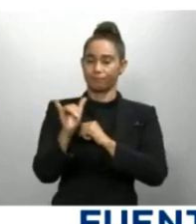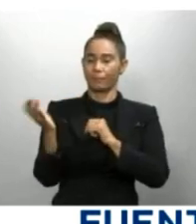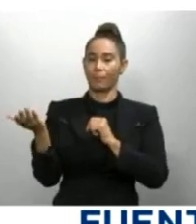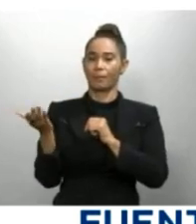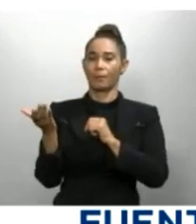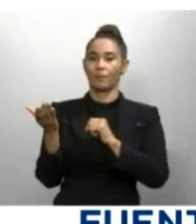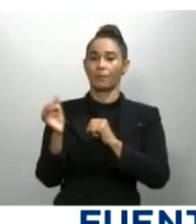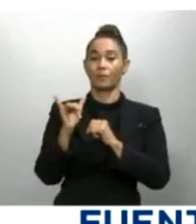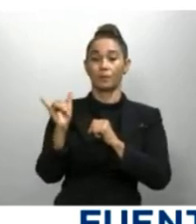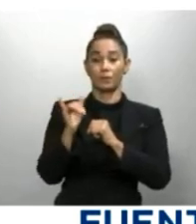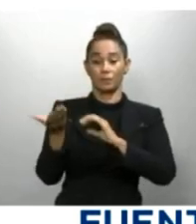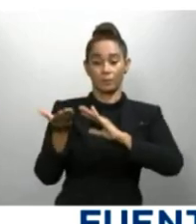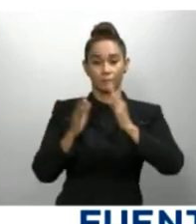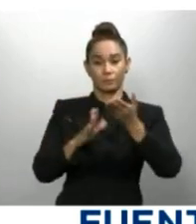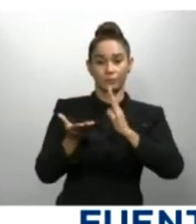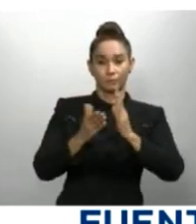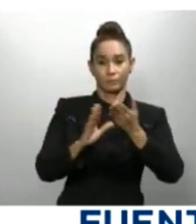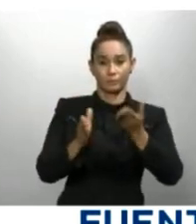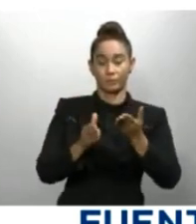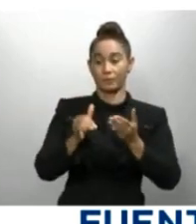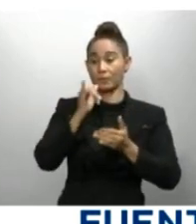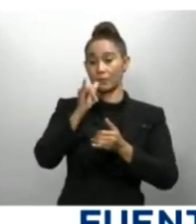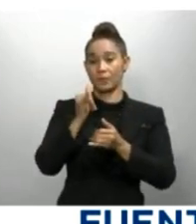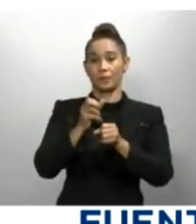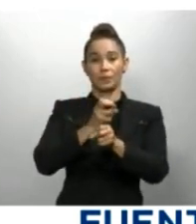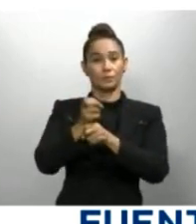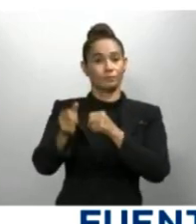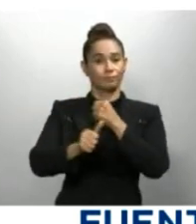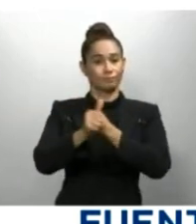afectados por problemas similares con alcohol adulterado.